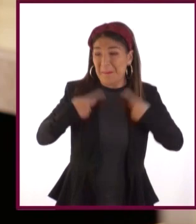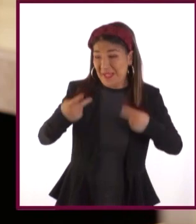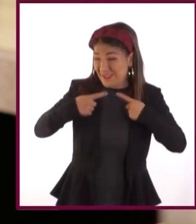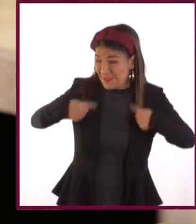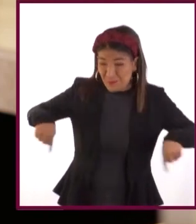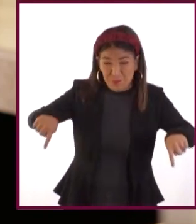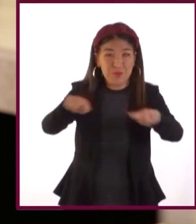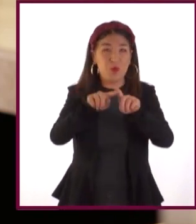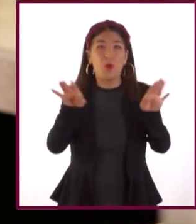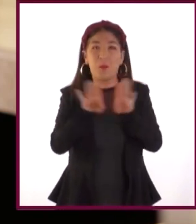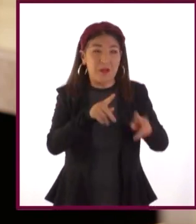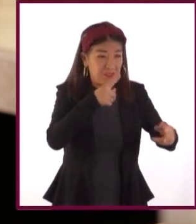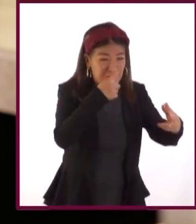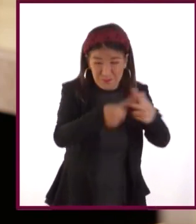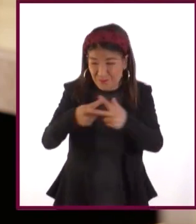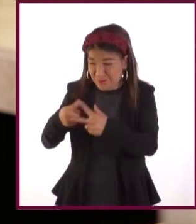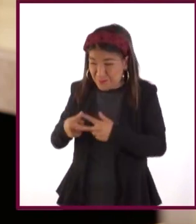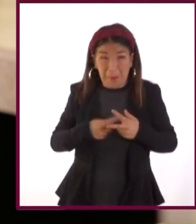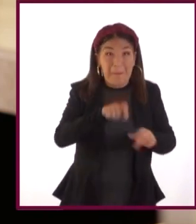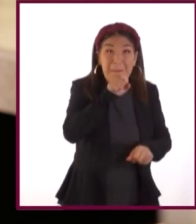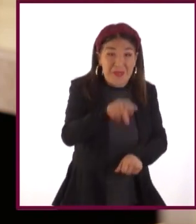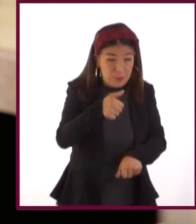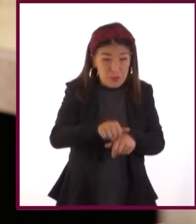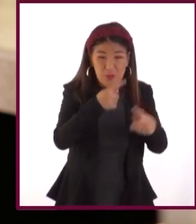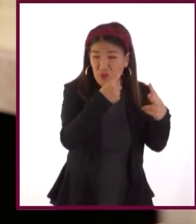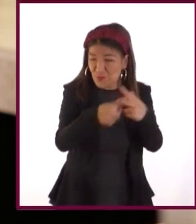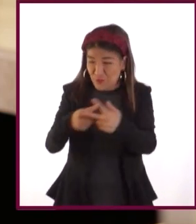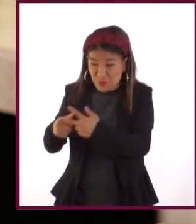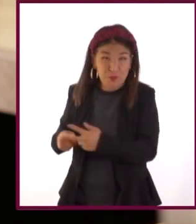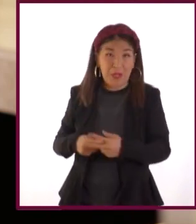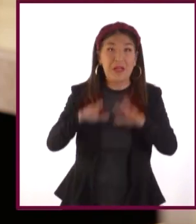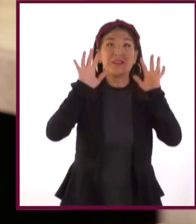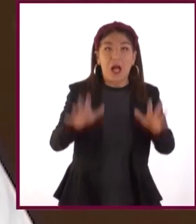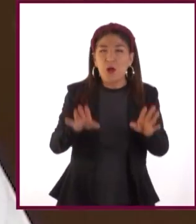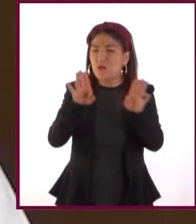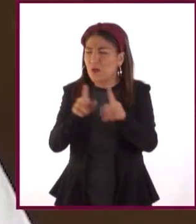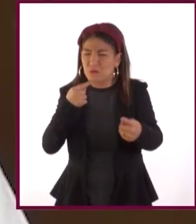proceso físico medido, etcétera, es muy difícil que se haya